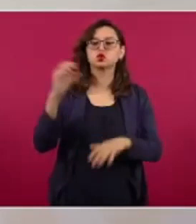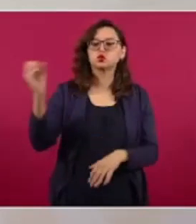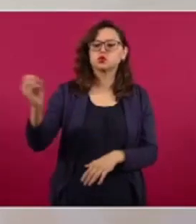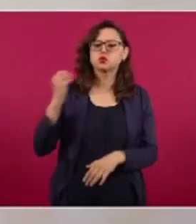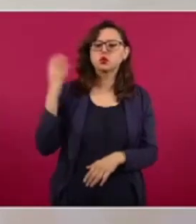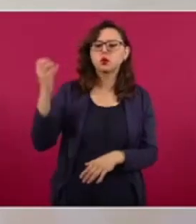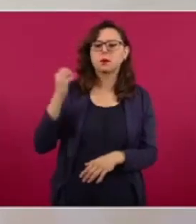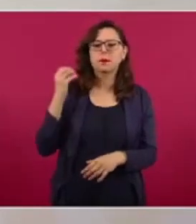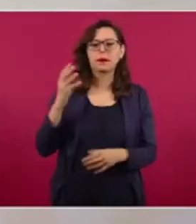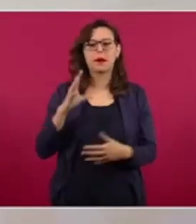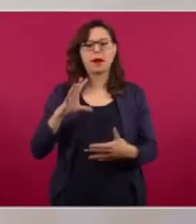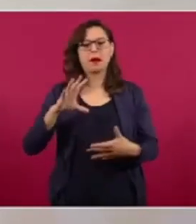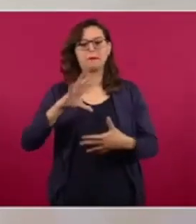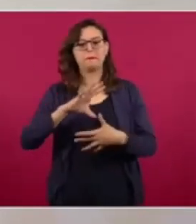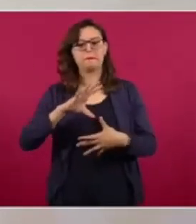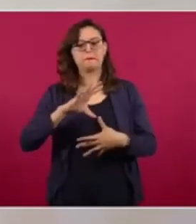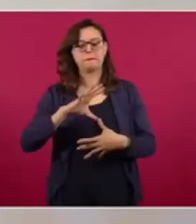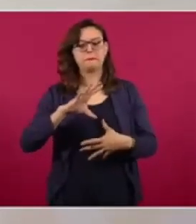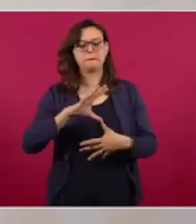ya